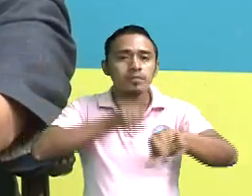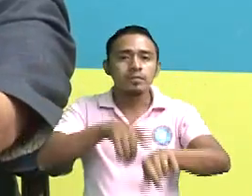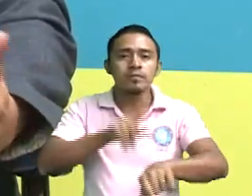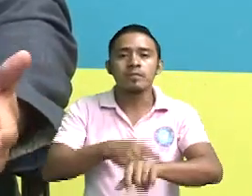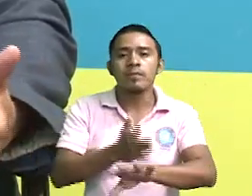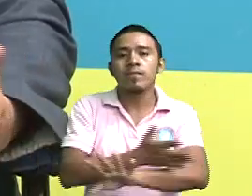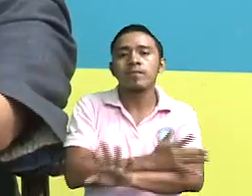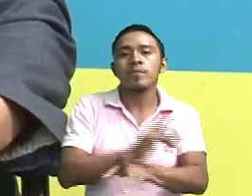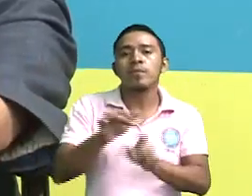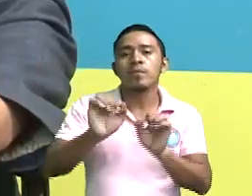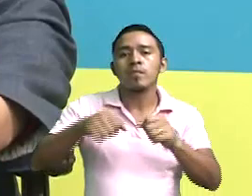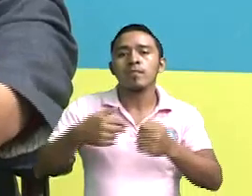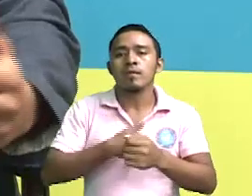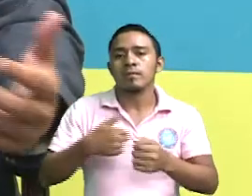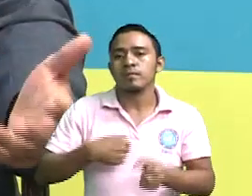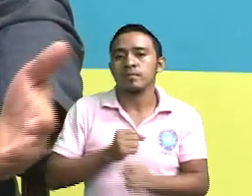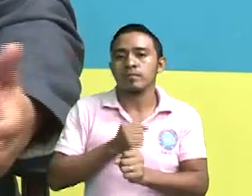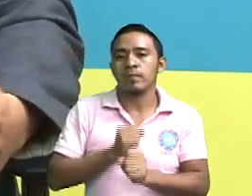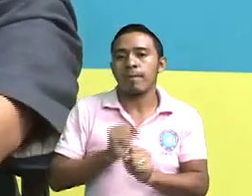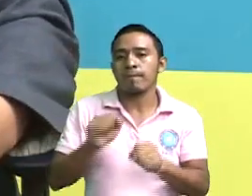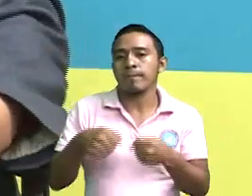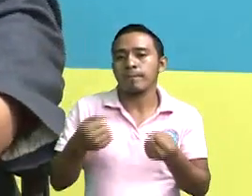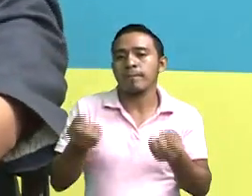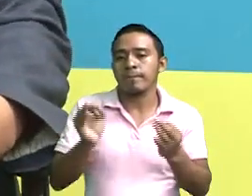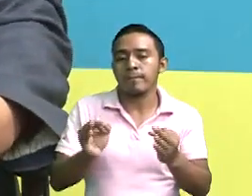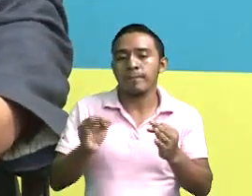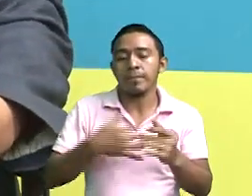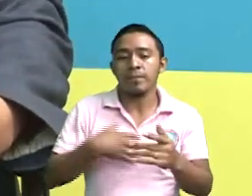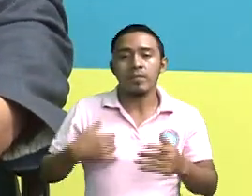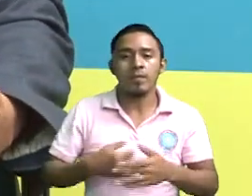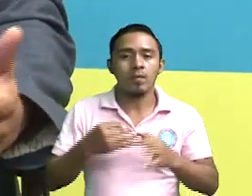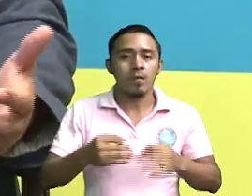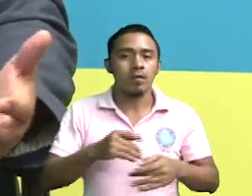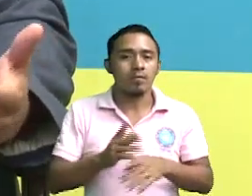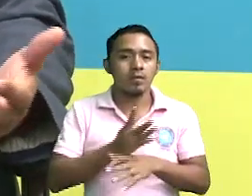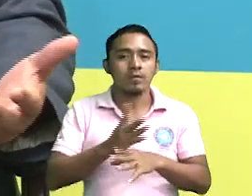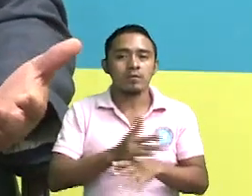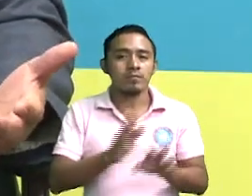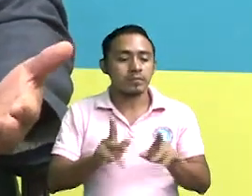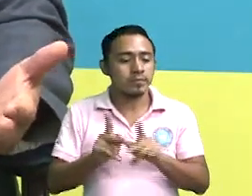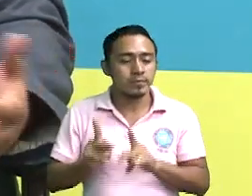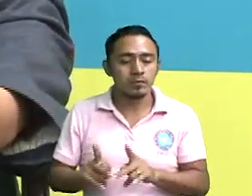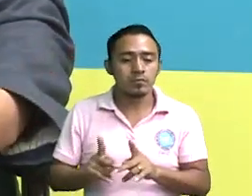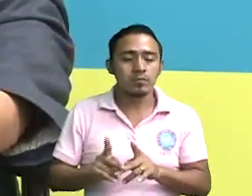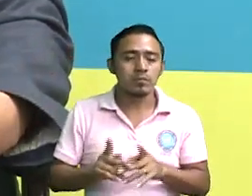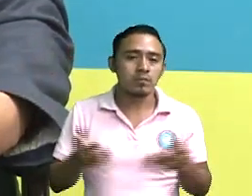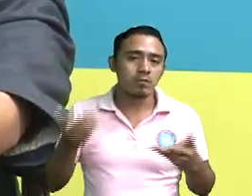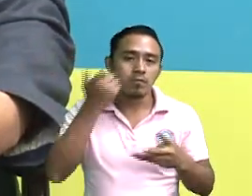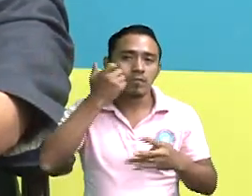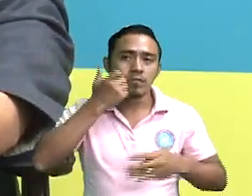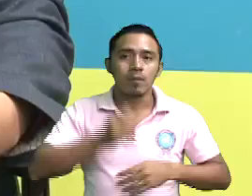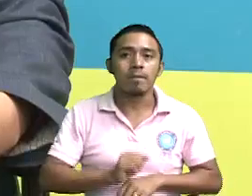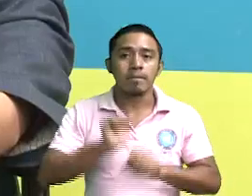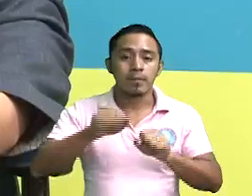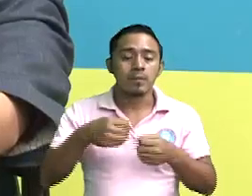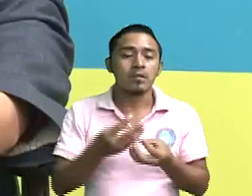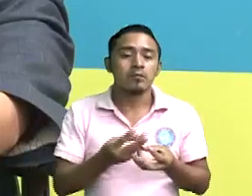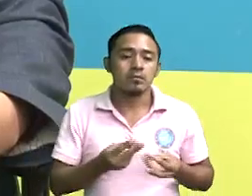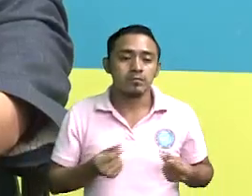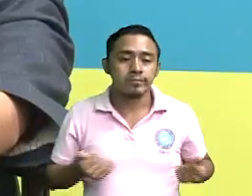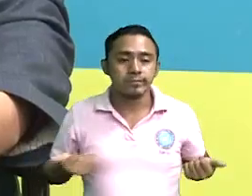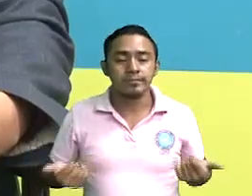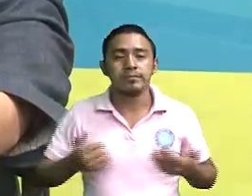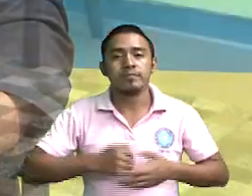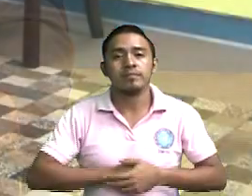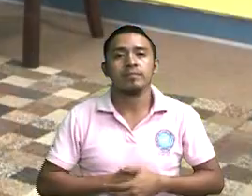temprana y tratarlos para mejorar la calidad de vida del paciente y en otras ocasiones hasta curarlo del padecimiento